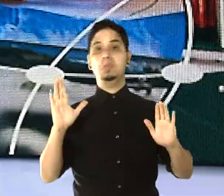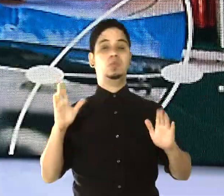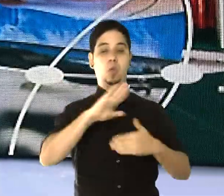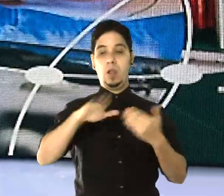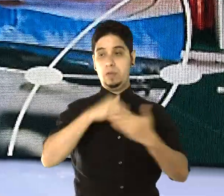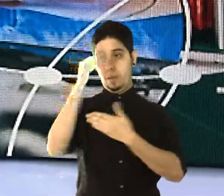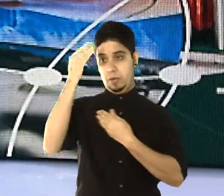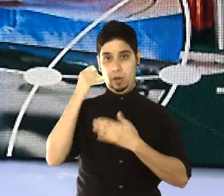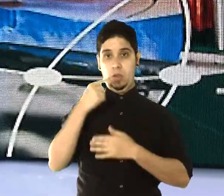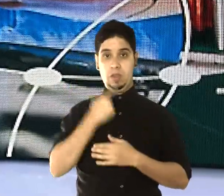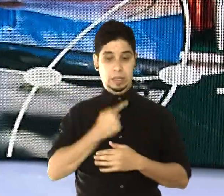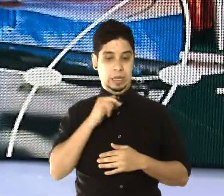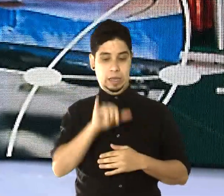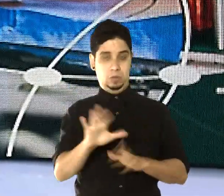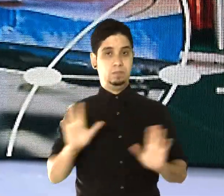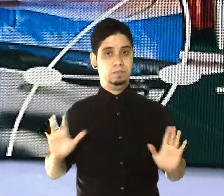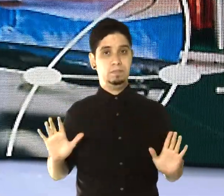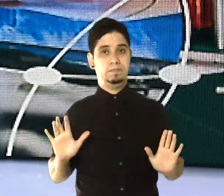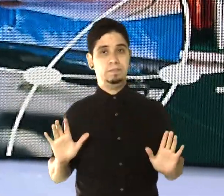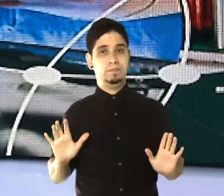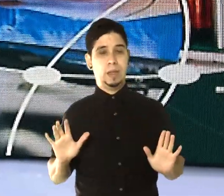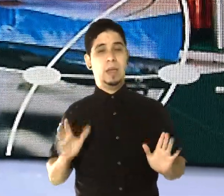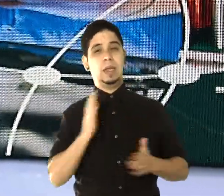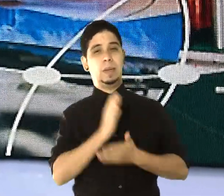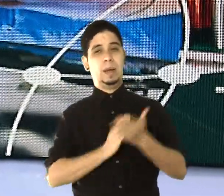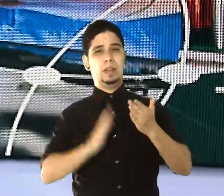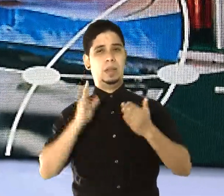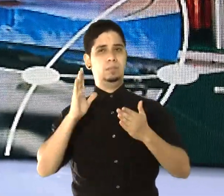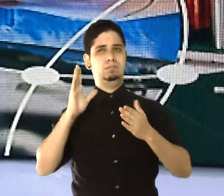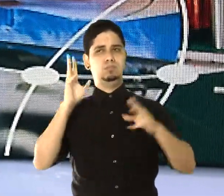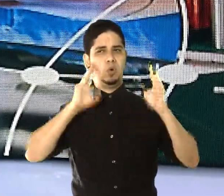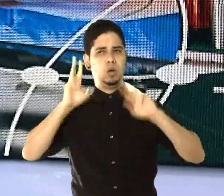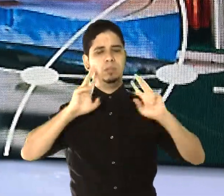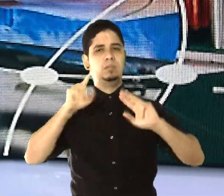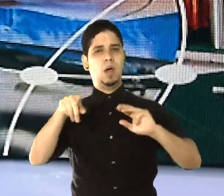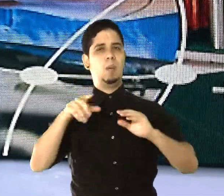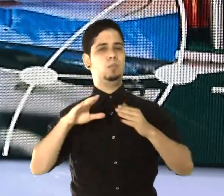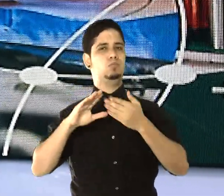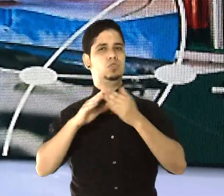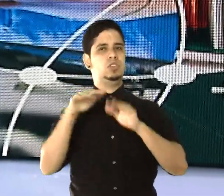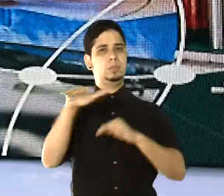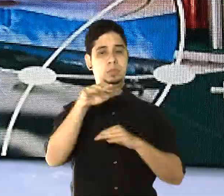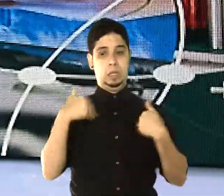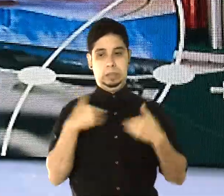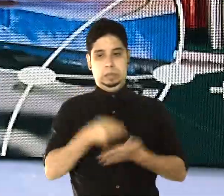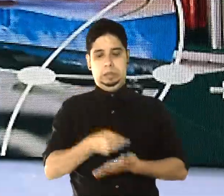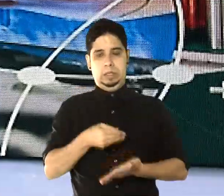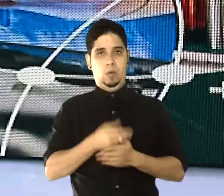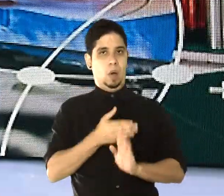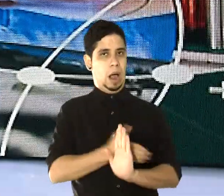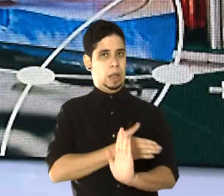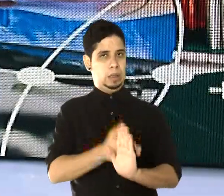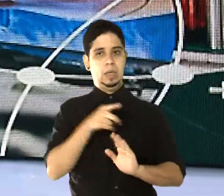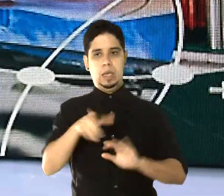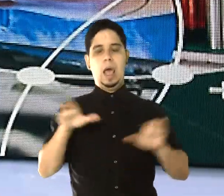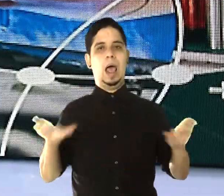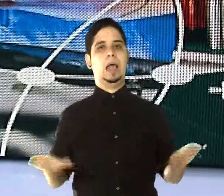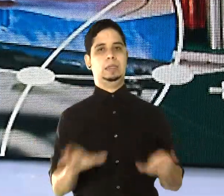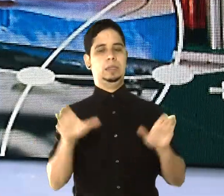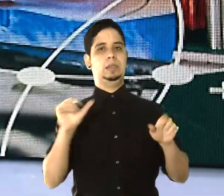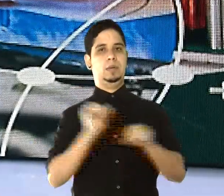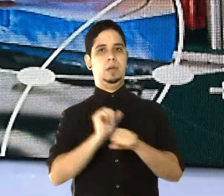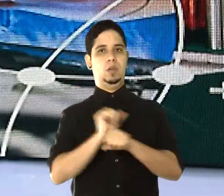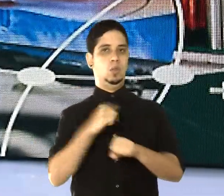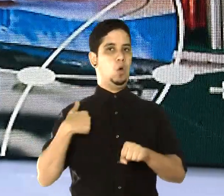eso. Y parte de la preocupación de algunos municipios es la liquidez, el tener el dinero adelante, hacer obra y nosotros le